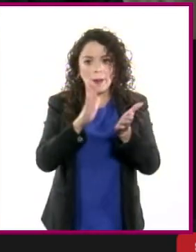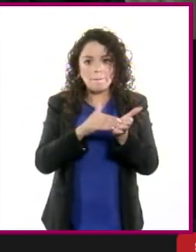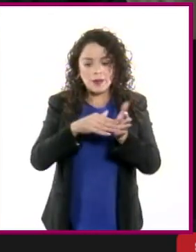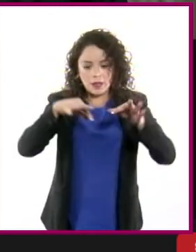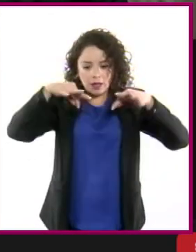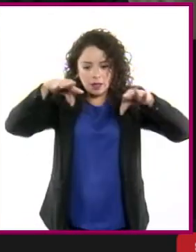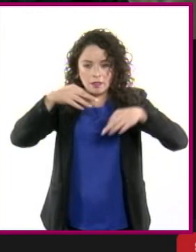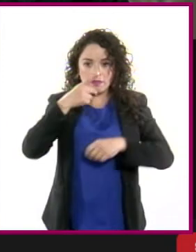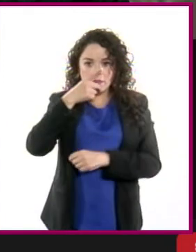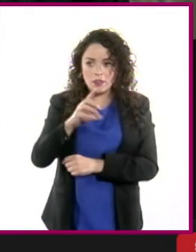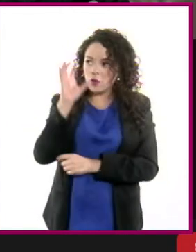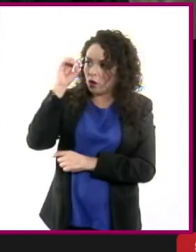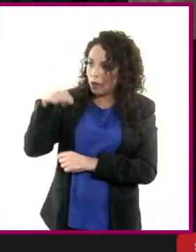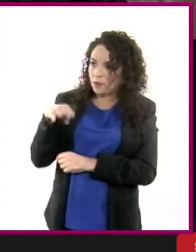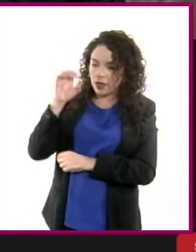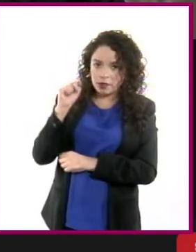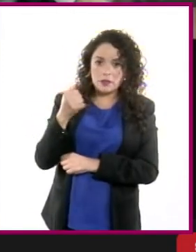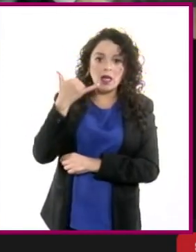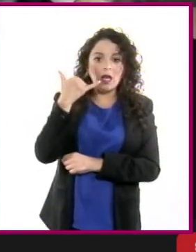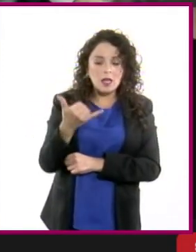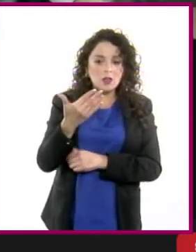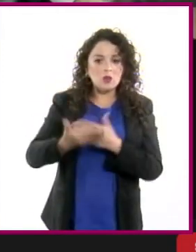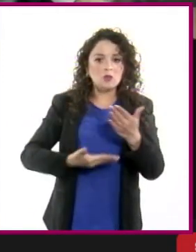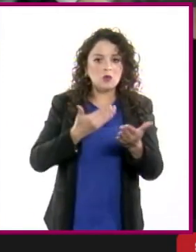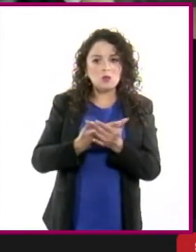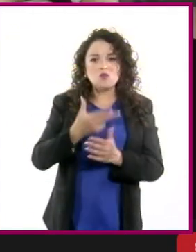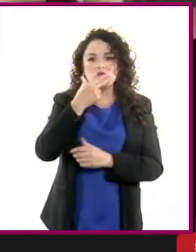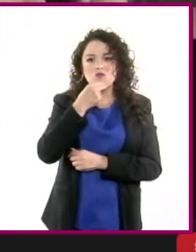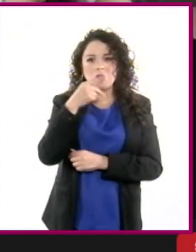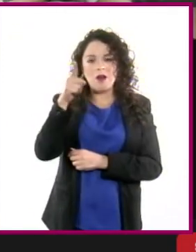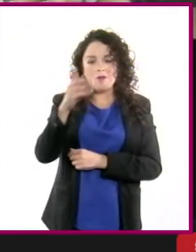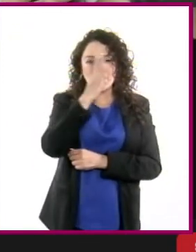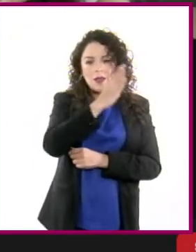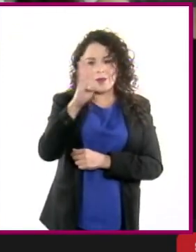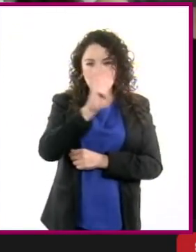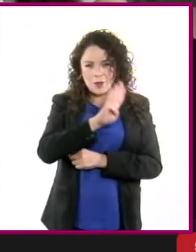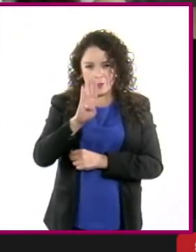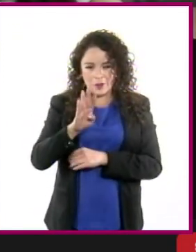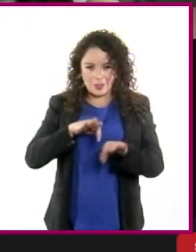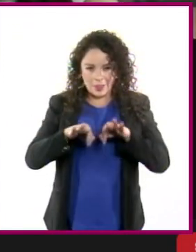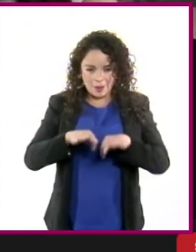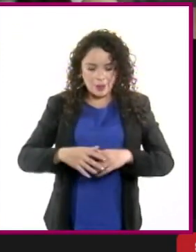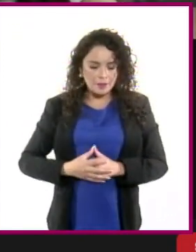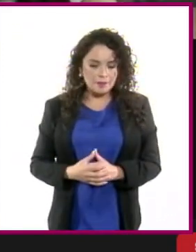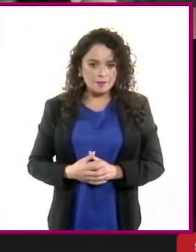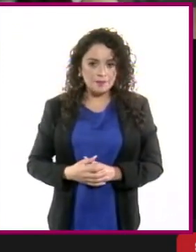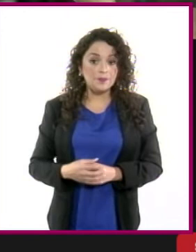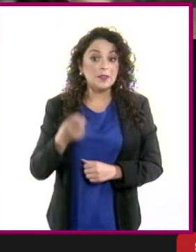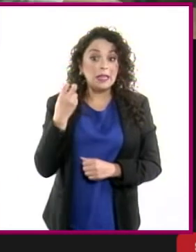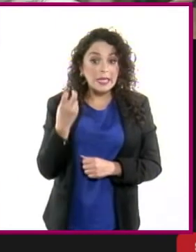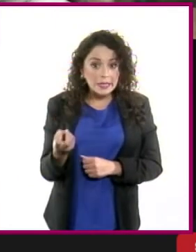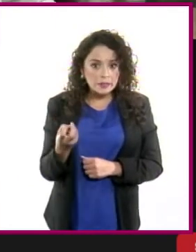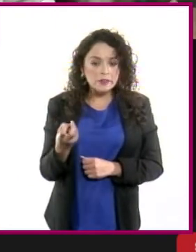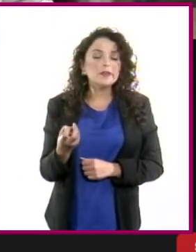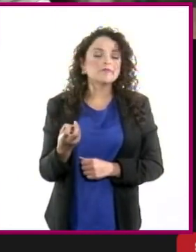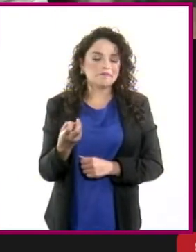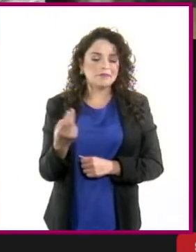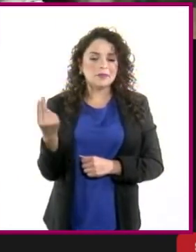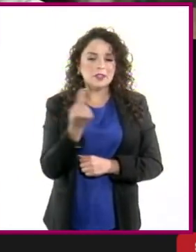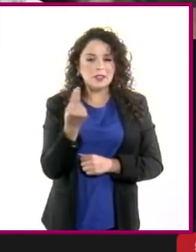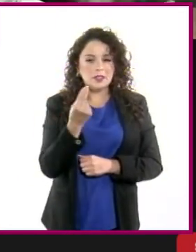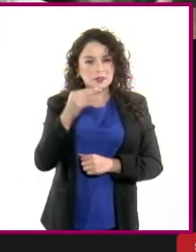la OMS como de la propuesta del bibliotecario, para con ello intentar llevar a cabo